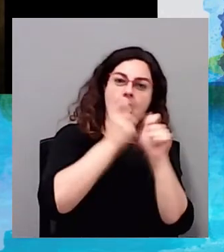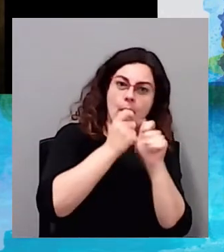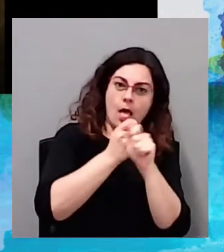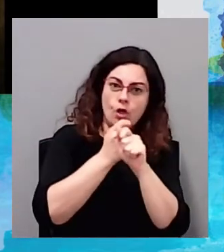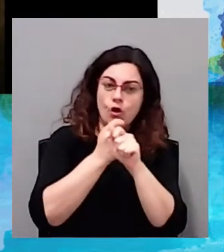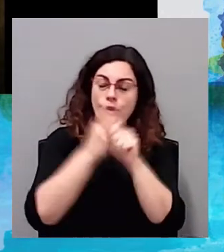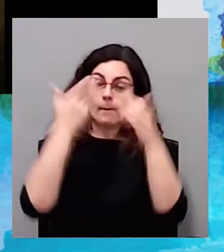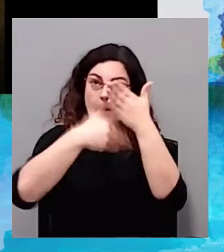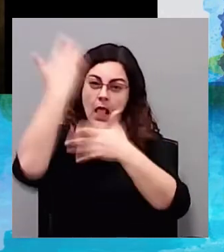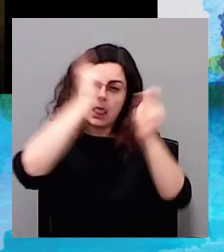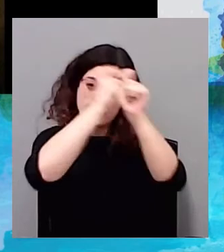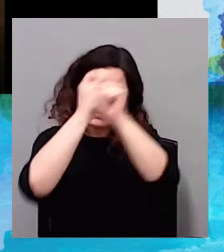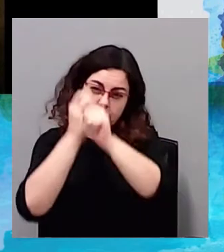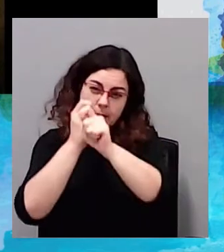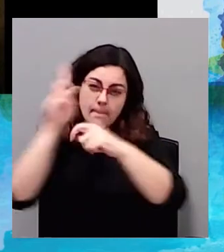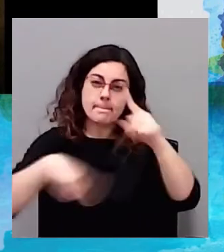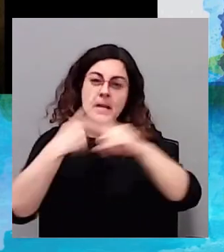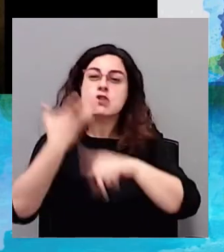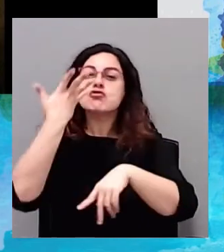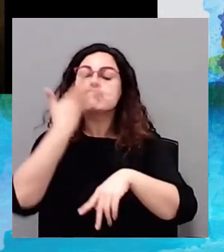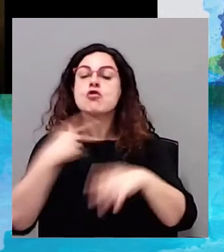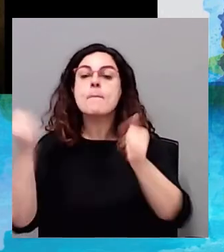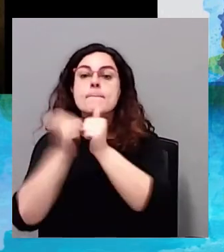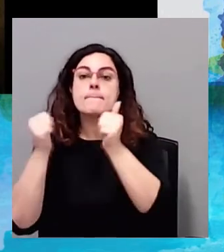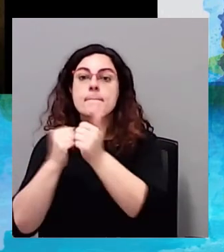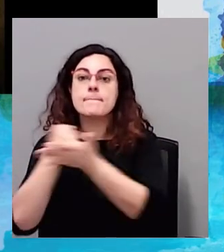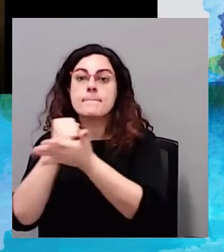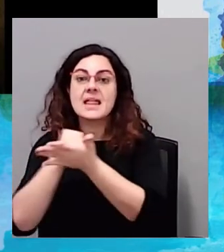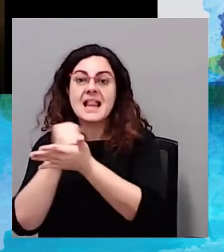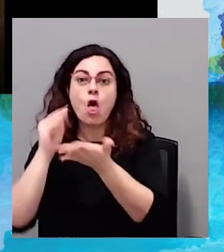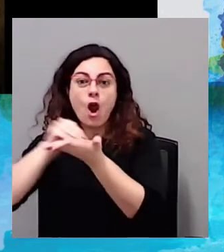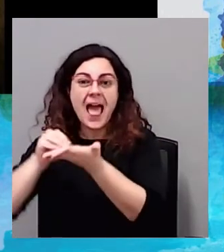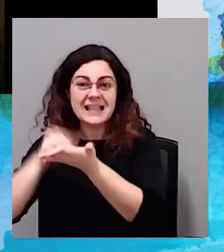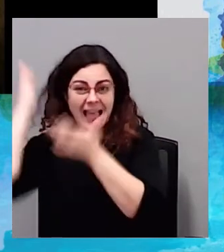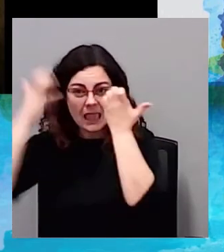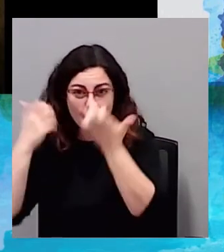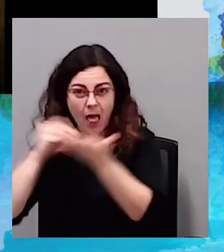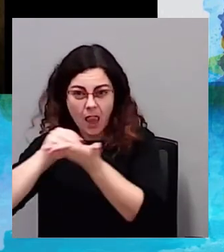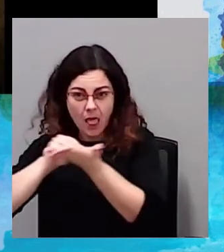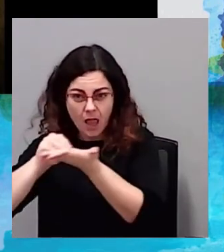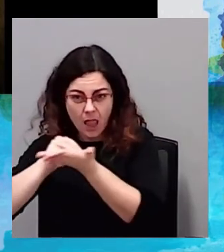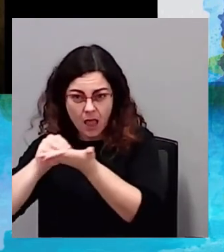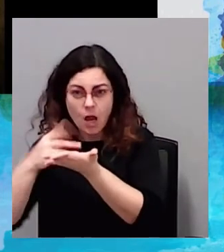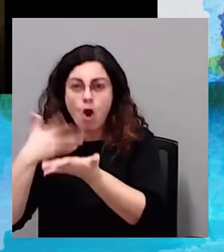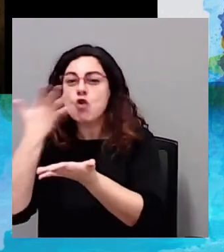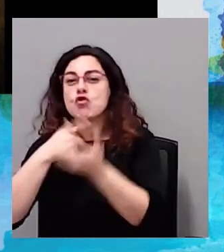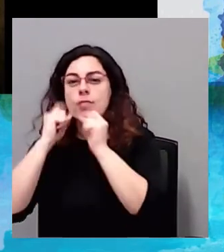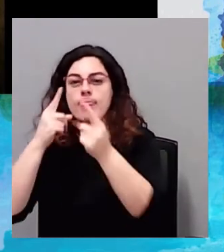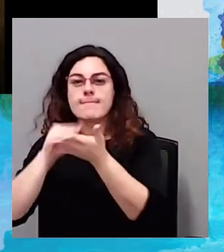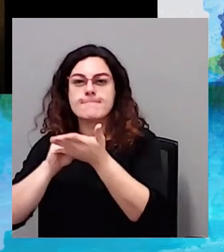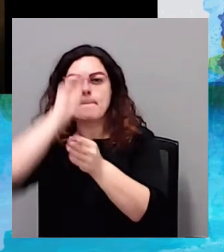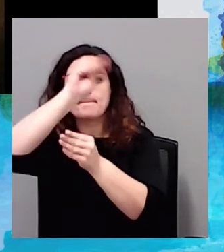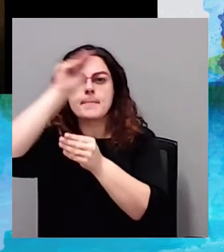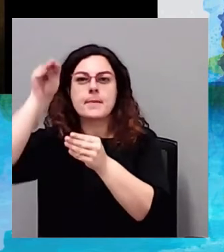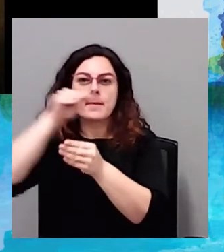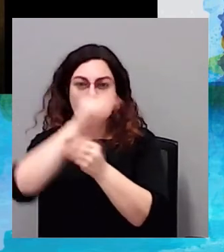y el dibujo con pigmentación mineral mezclado con grasa animal, que actúa como aglutinante del color. El bisonte